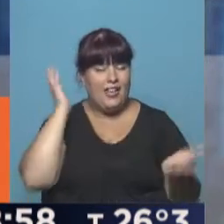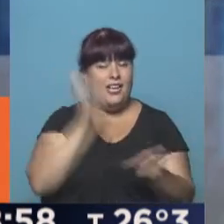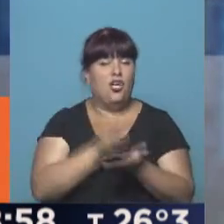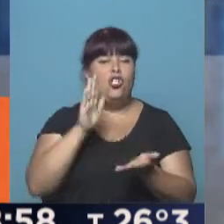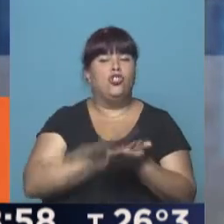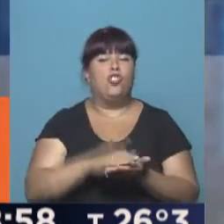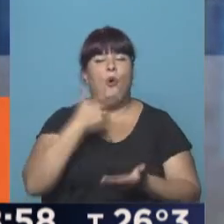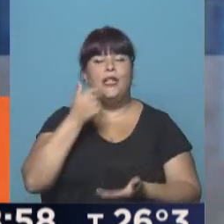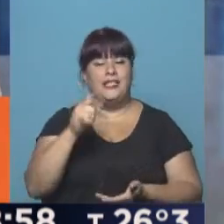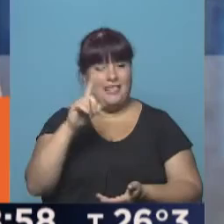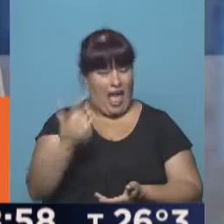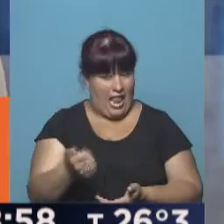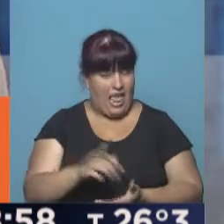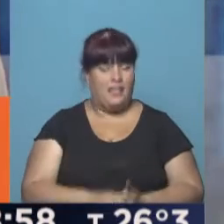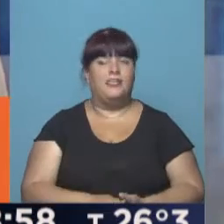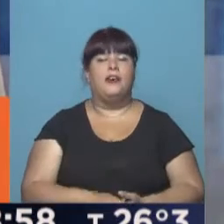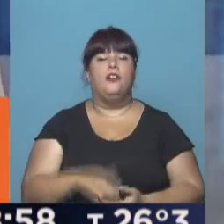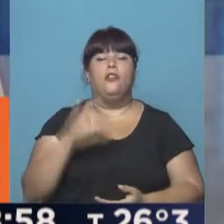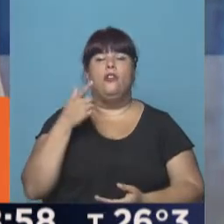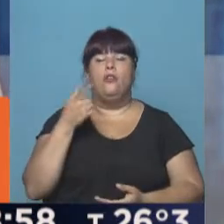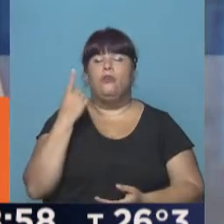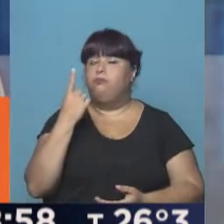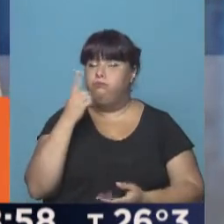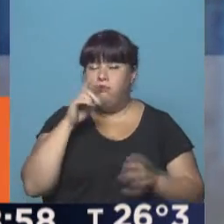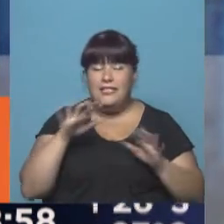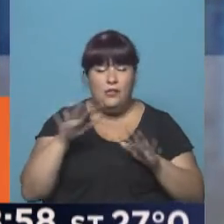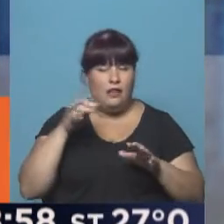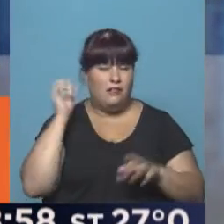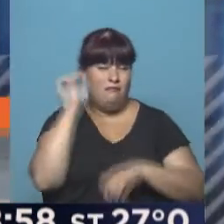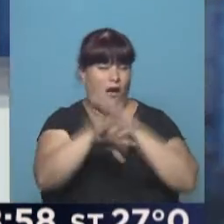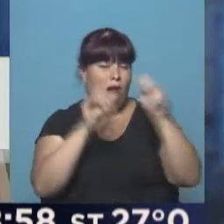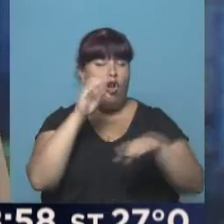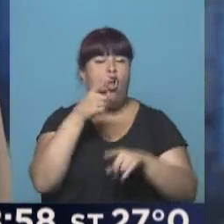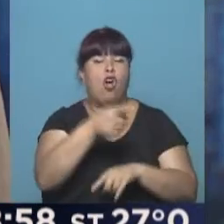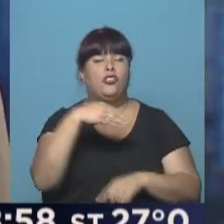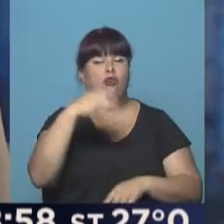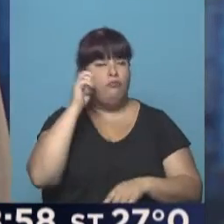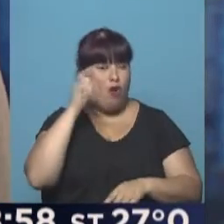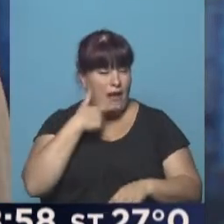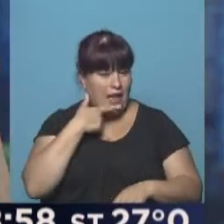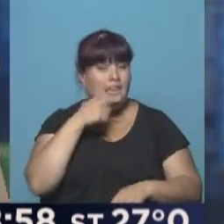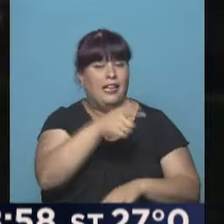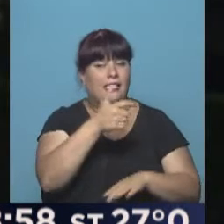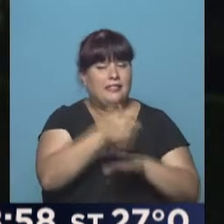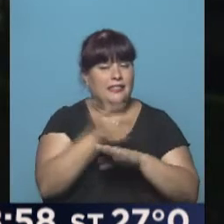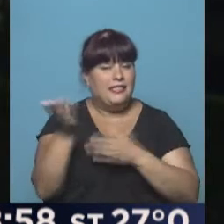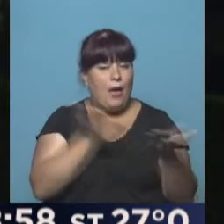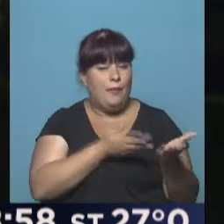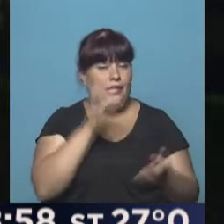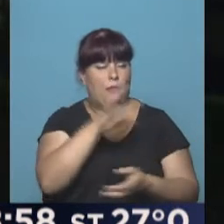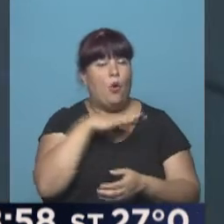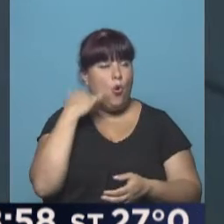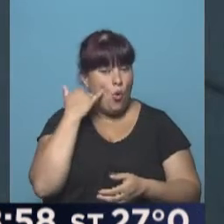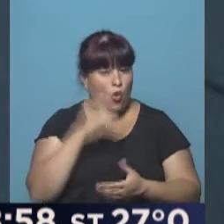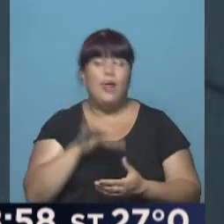sobre el caso Milagros Salas. Fue un hecho, un escrache contra Gerardo Morales, en la cual usted estaba invitado a la provincia de